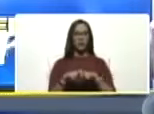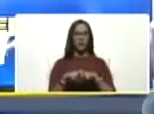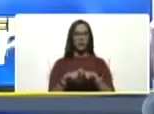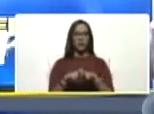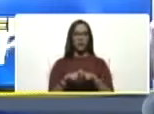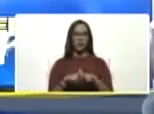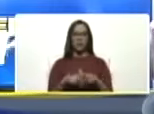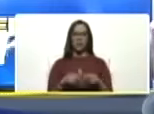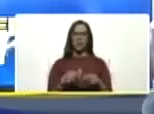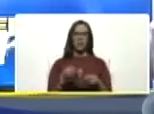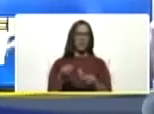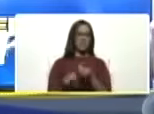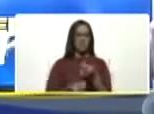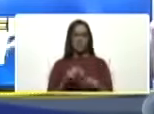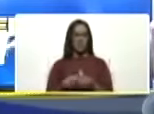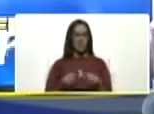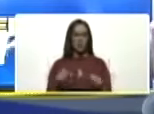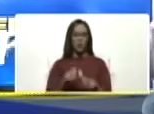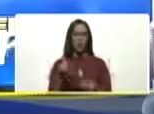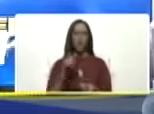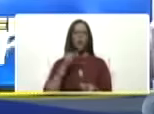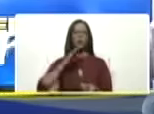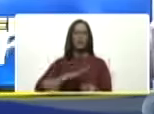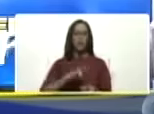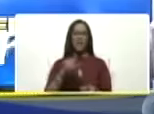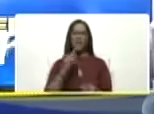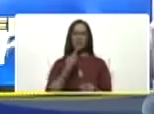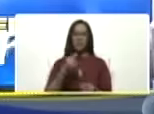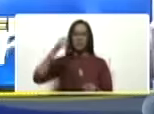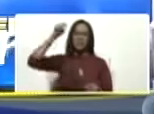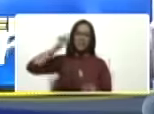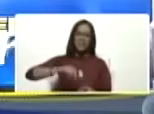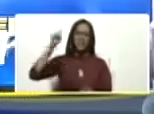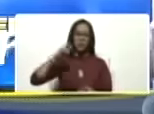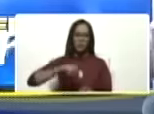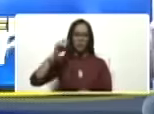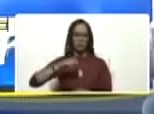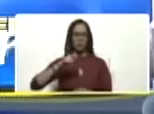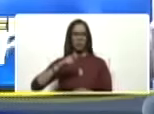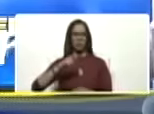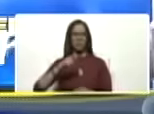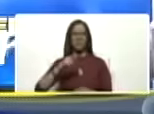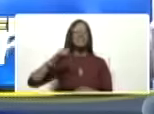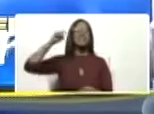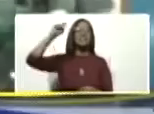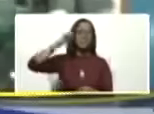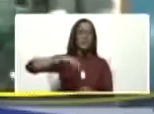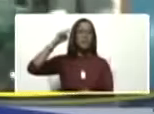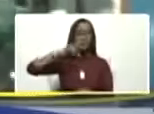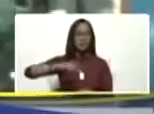empeñado como estoy, y así lo exijo, se lo exijo,